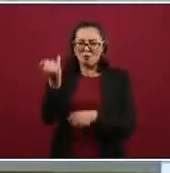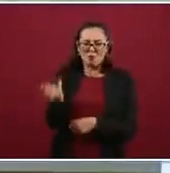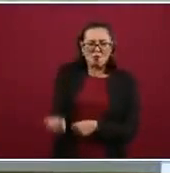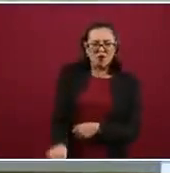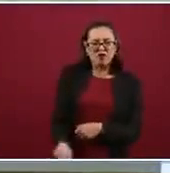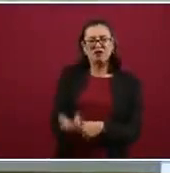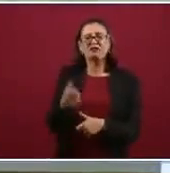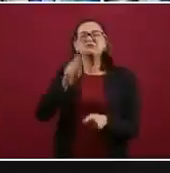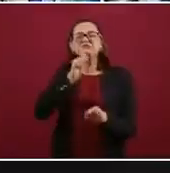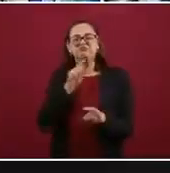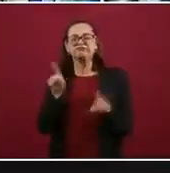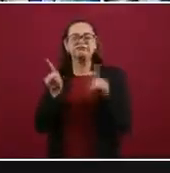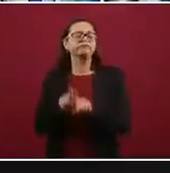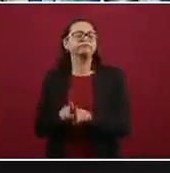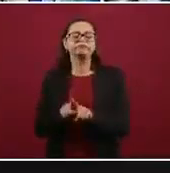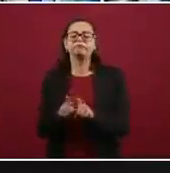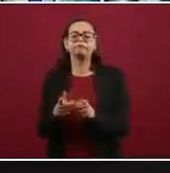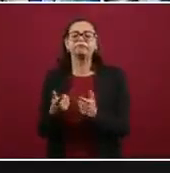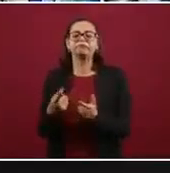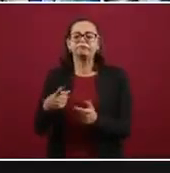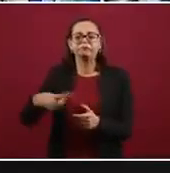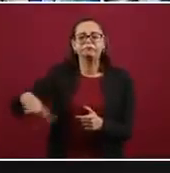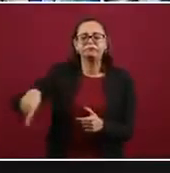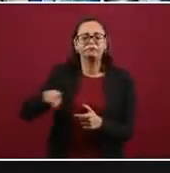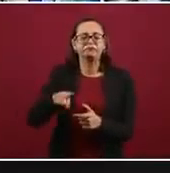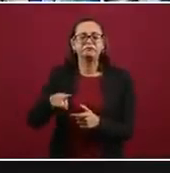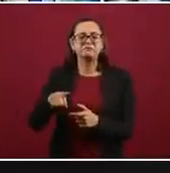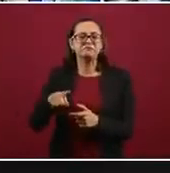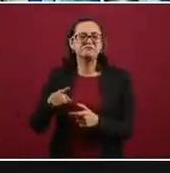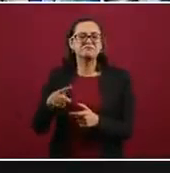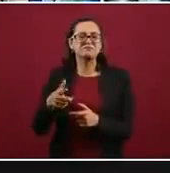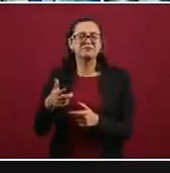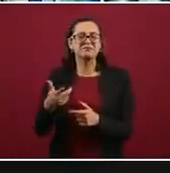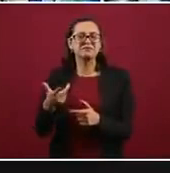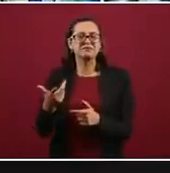luego sin ningún acceso a